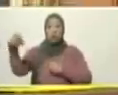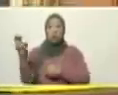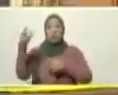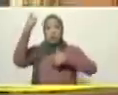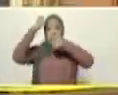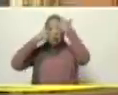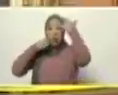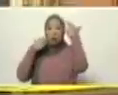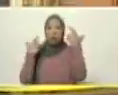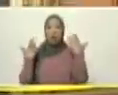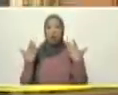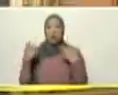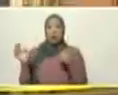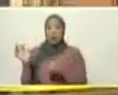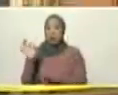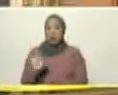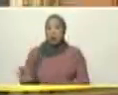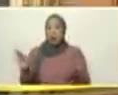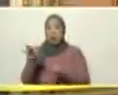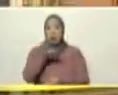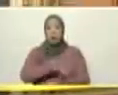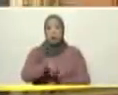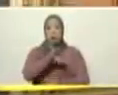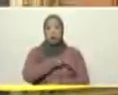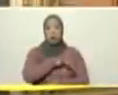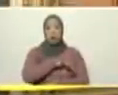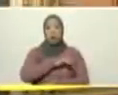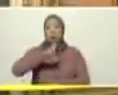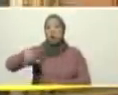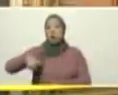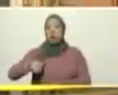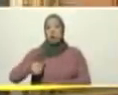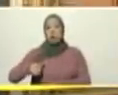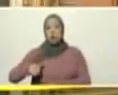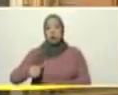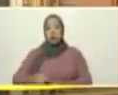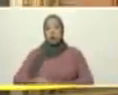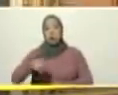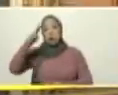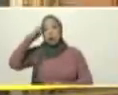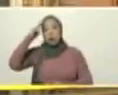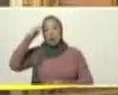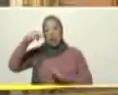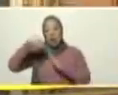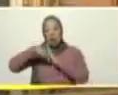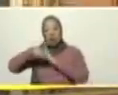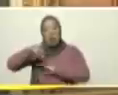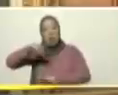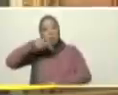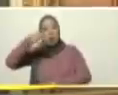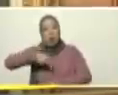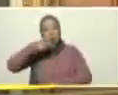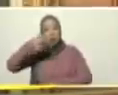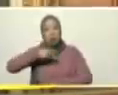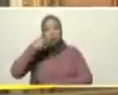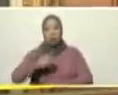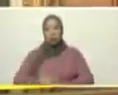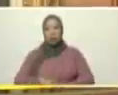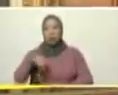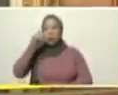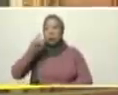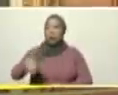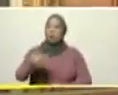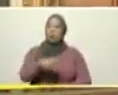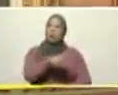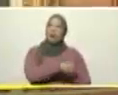señor que nadie conocía. Nada más nosotros, la gente más metida en la política, informada. Pero un pueblo entero vio